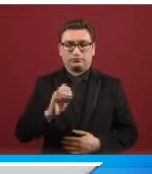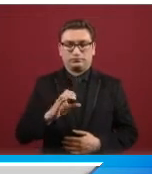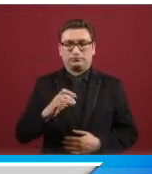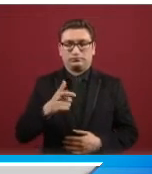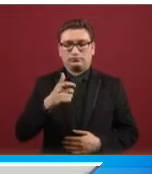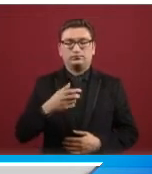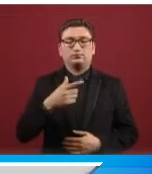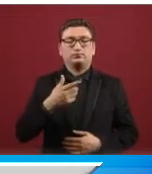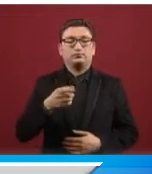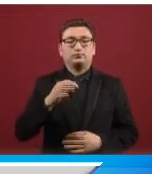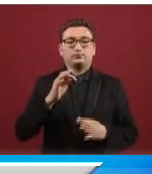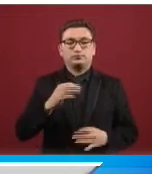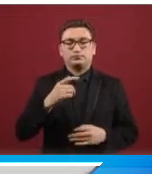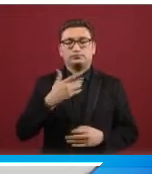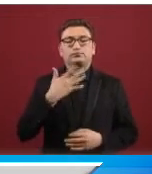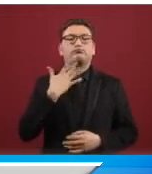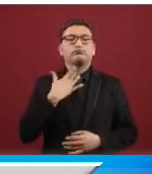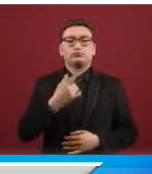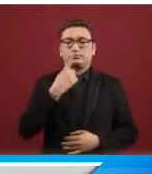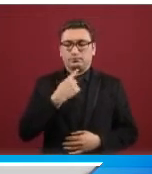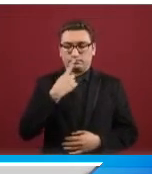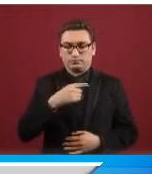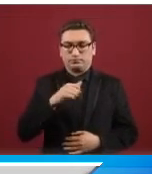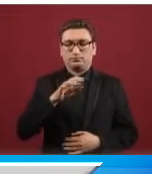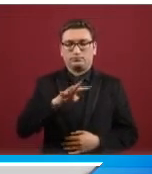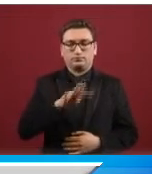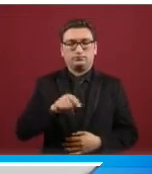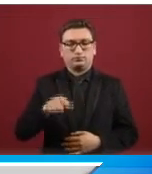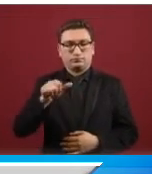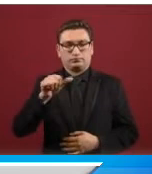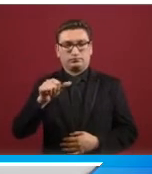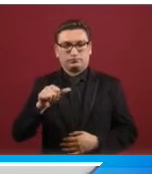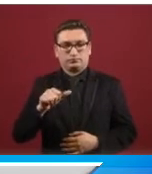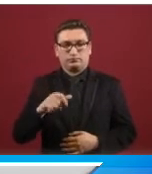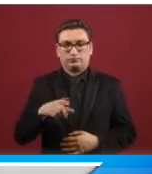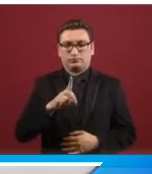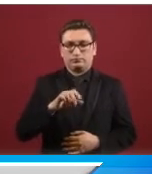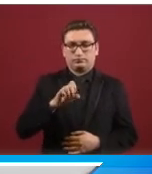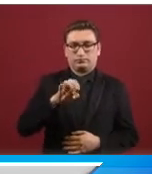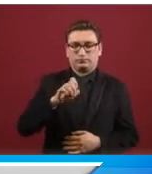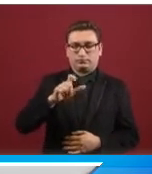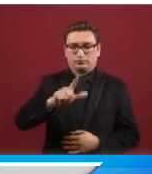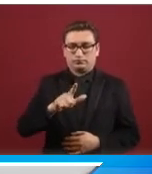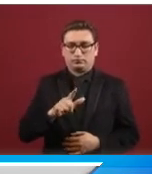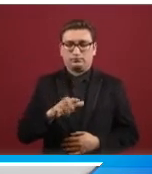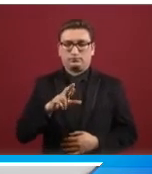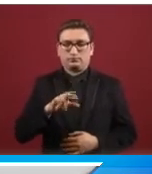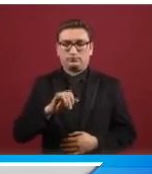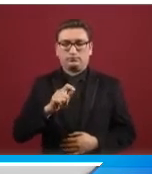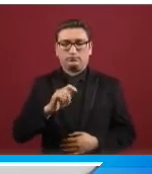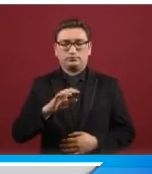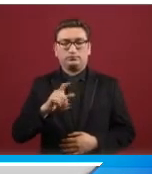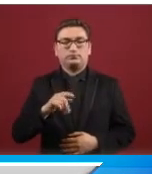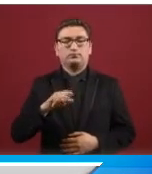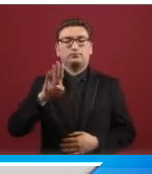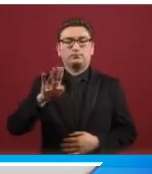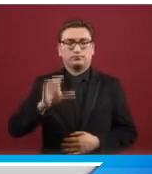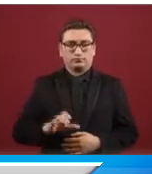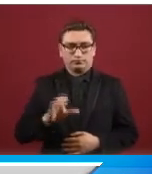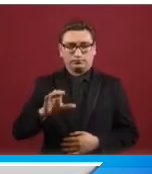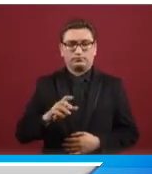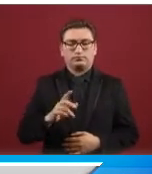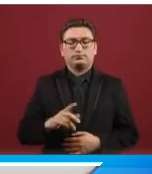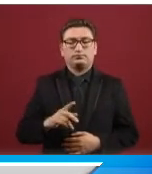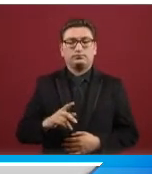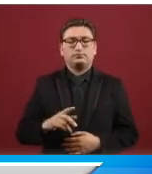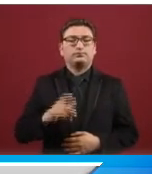consumidores. Informa que la producción en Guanajuato disminuyó un poco, por lo que se dio un ligero aumento en los precios, y la Secretaría de Economía autorizó un